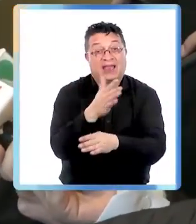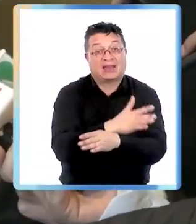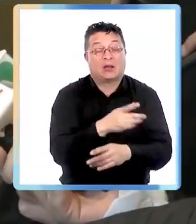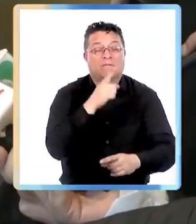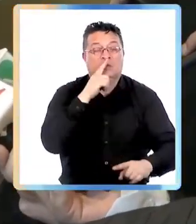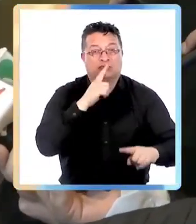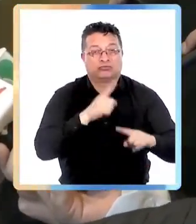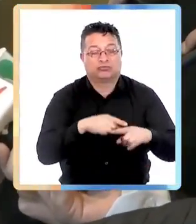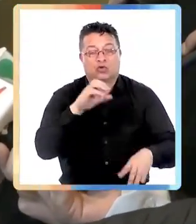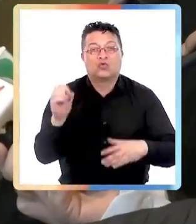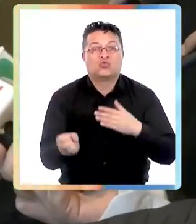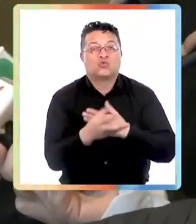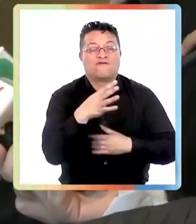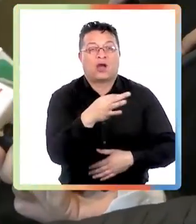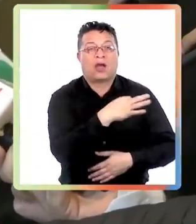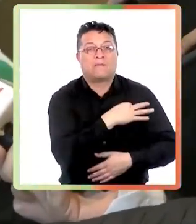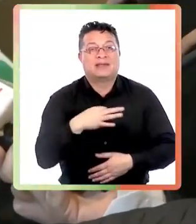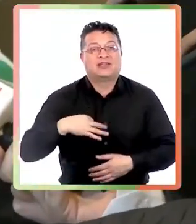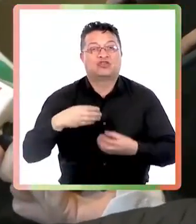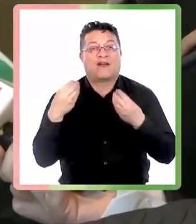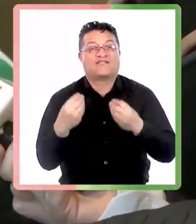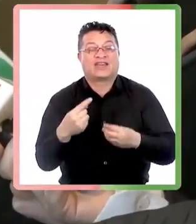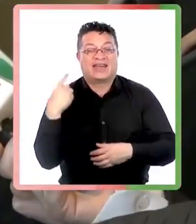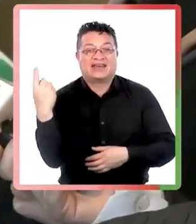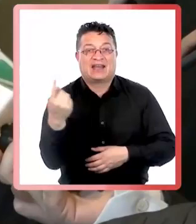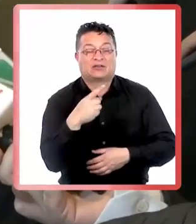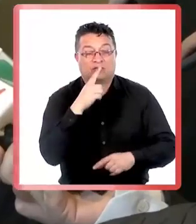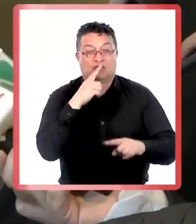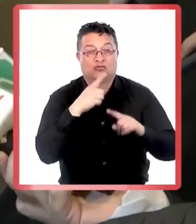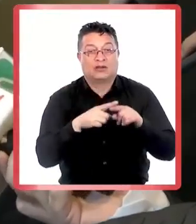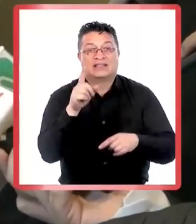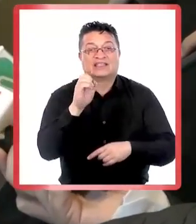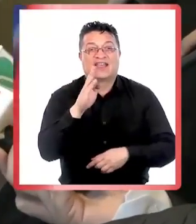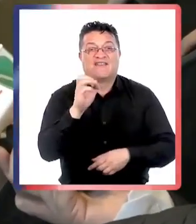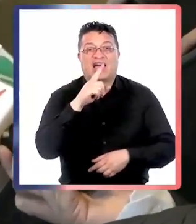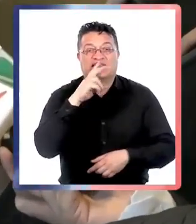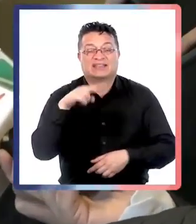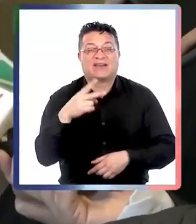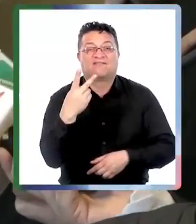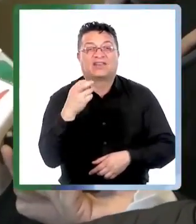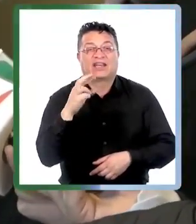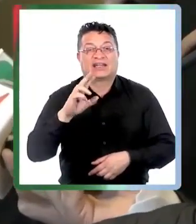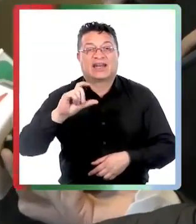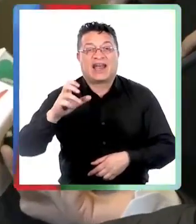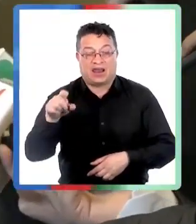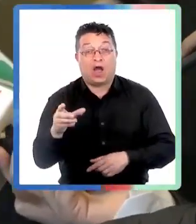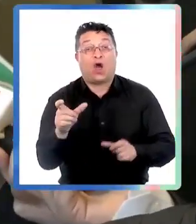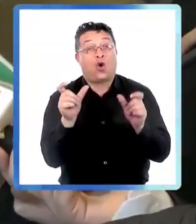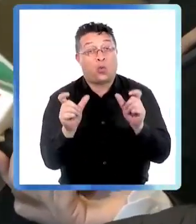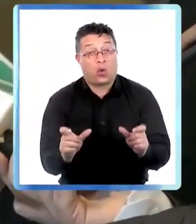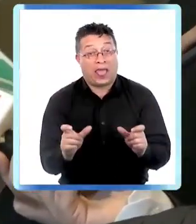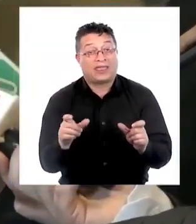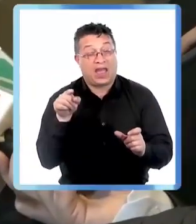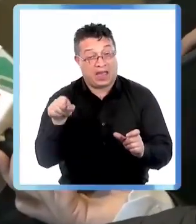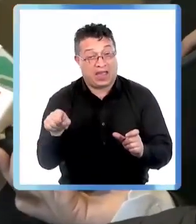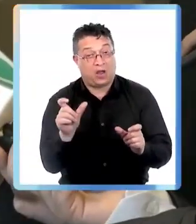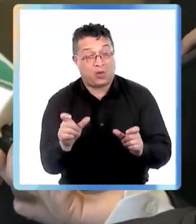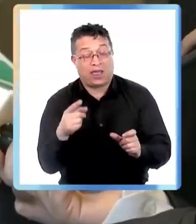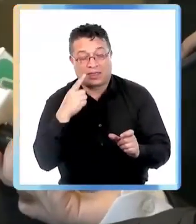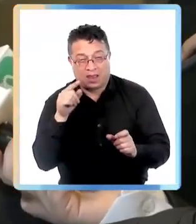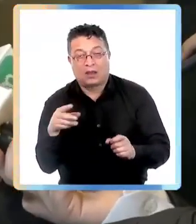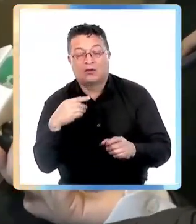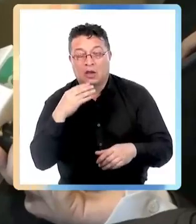día anterior han nombrado un nuevo ministro de Bienes Nacionales, cuyo nombre es Sebastián Vergara. Ante ese hecho, el guardia,